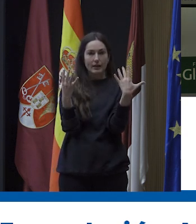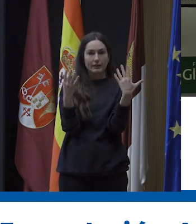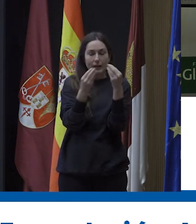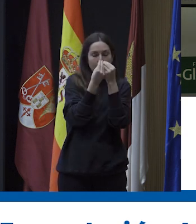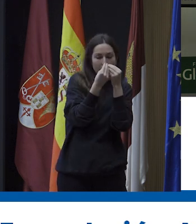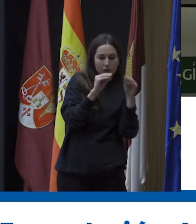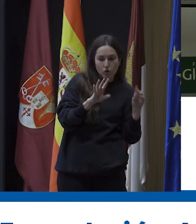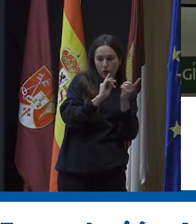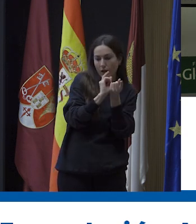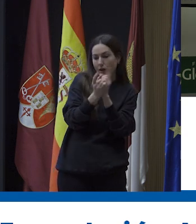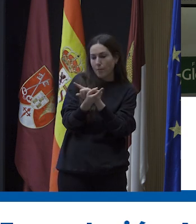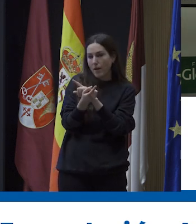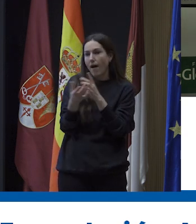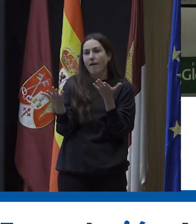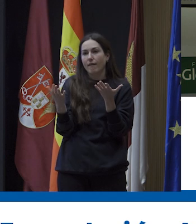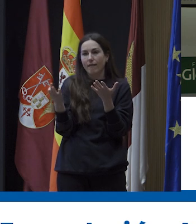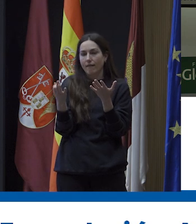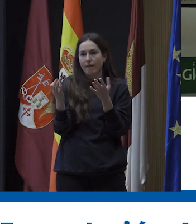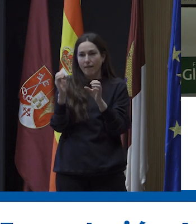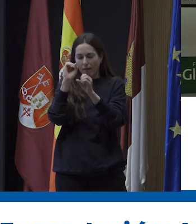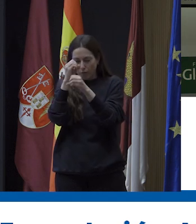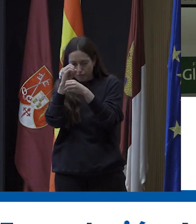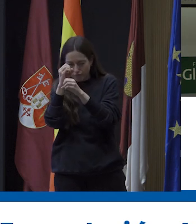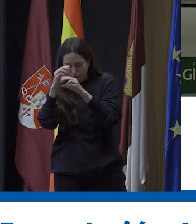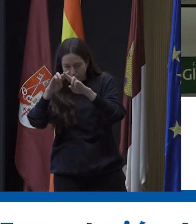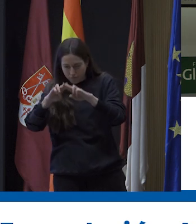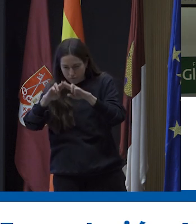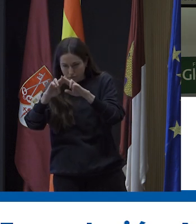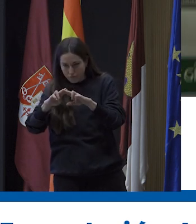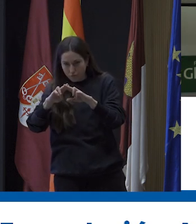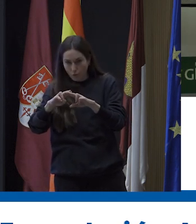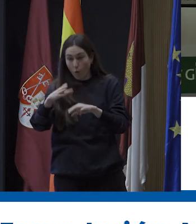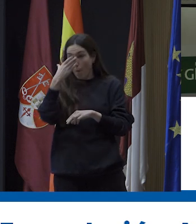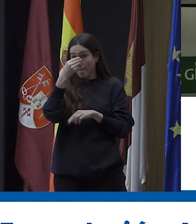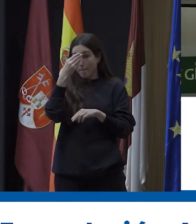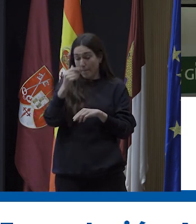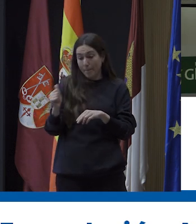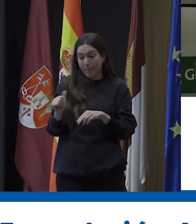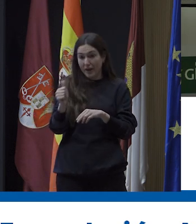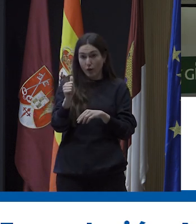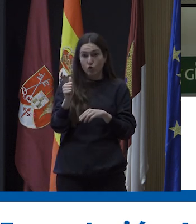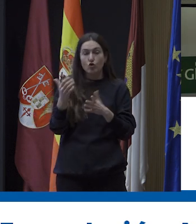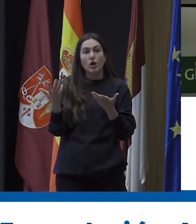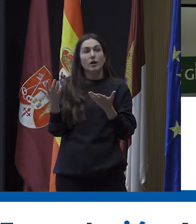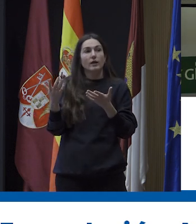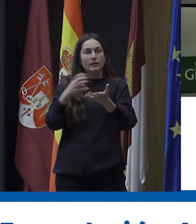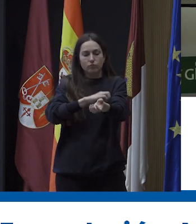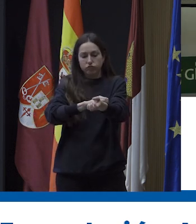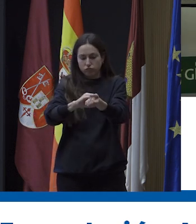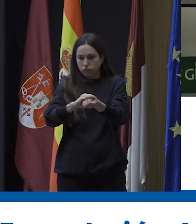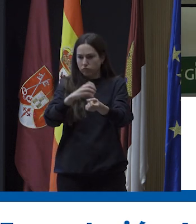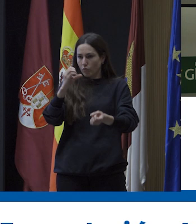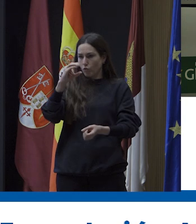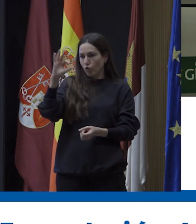a lo que son experimentos, estudios experimentales. Lo hacían con perros, ligaban la arteria coronaria ¿vale? Y veían qué pasaba